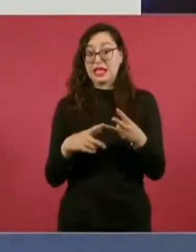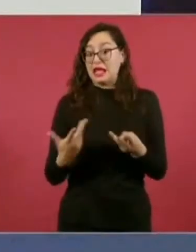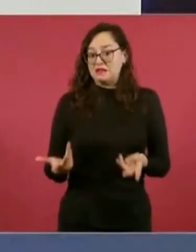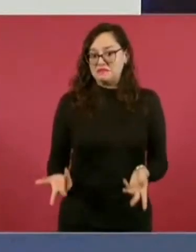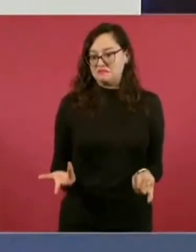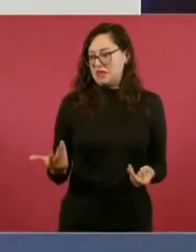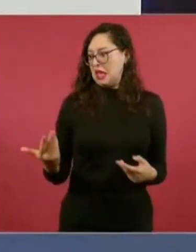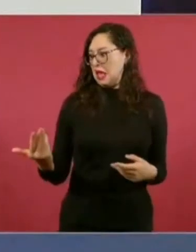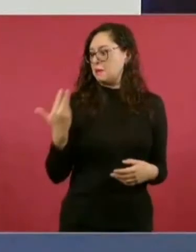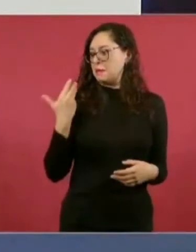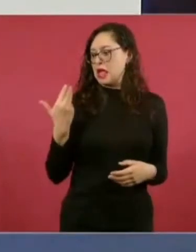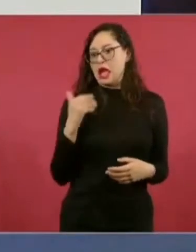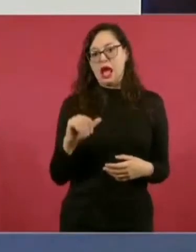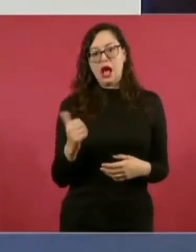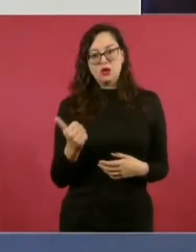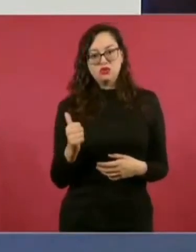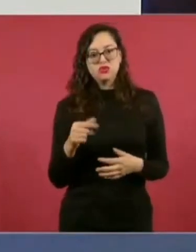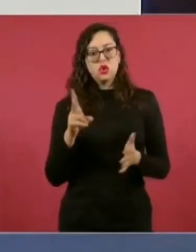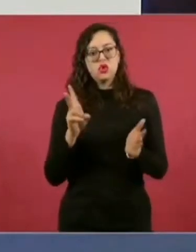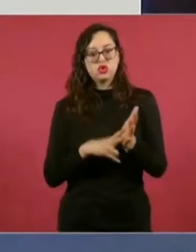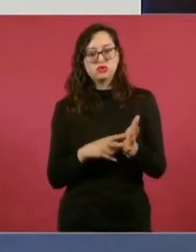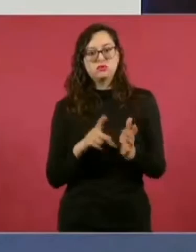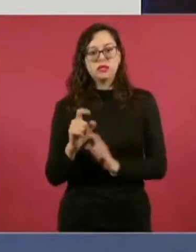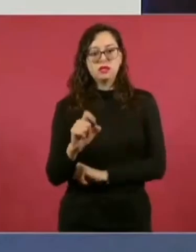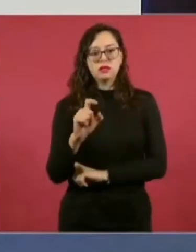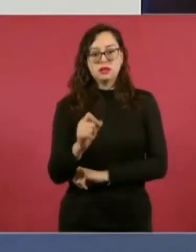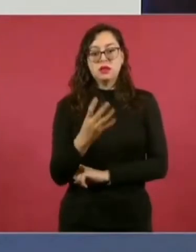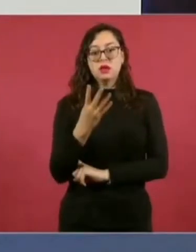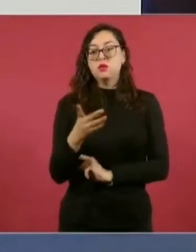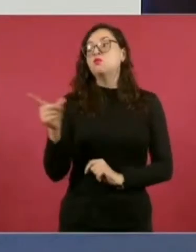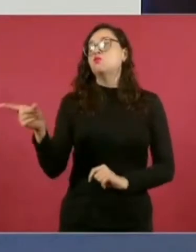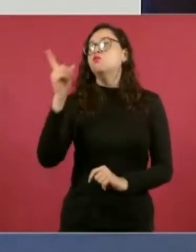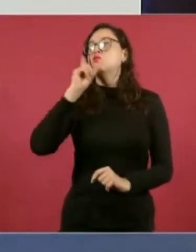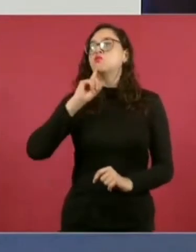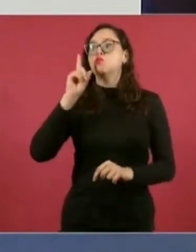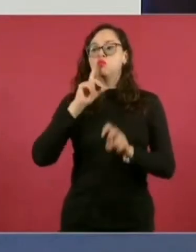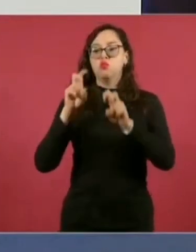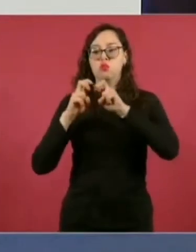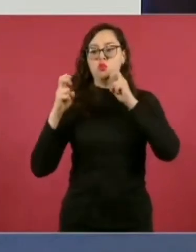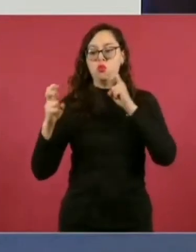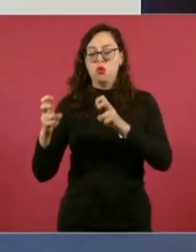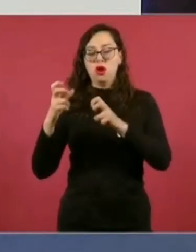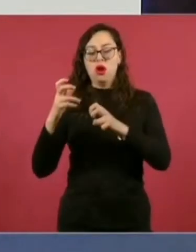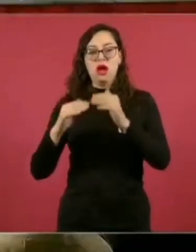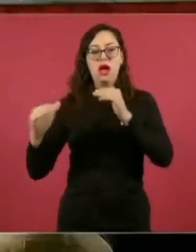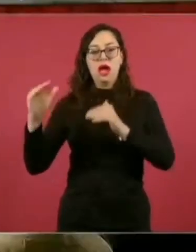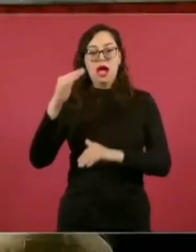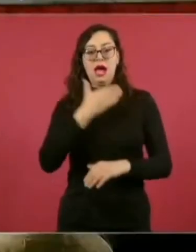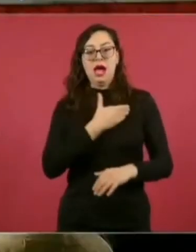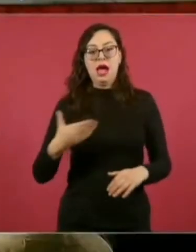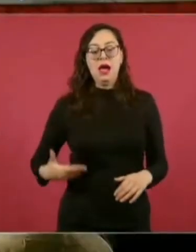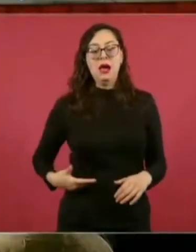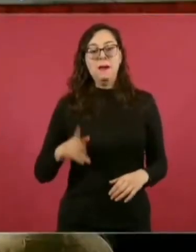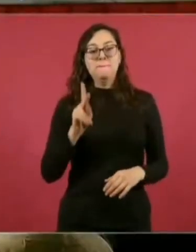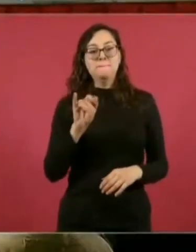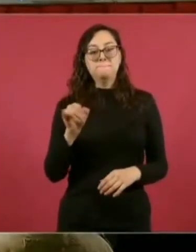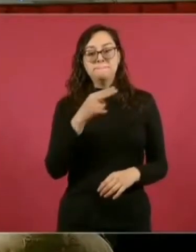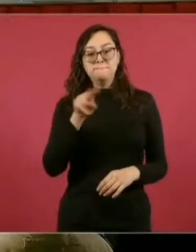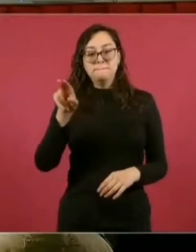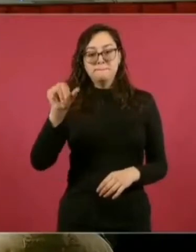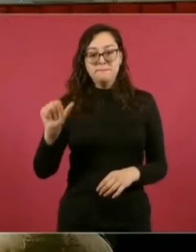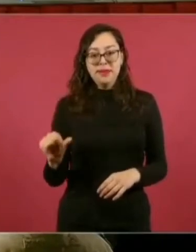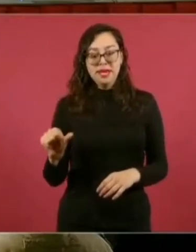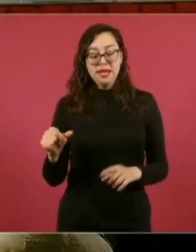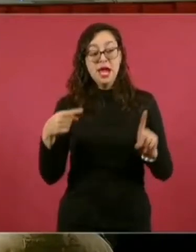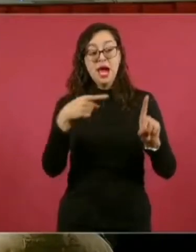en agosto de este año, donde la ministra Piña admite un recurso presentado por el